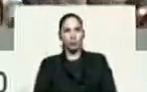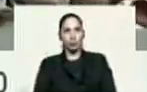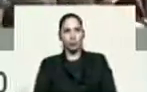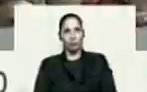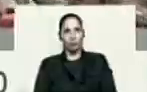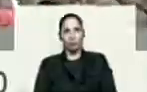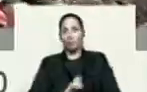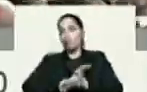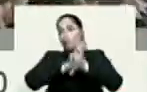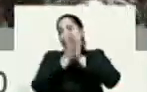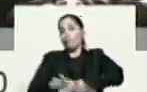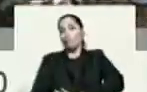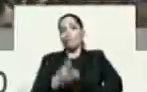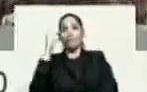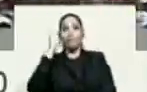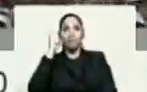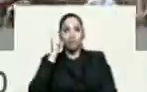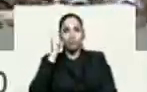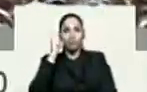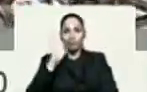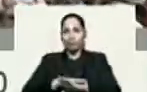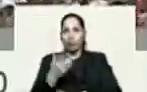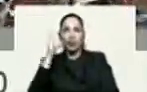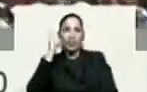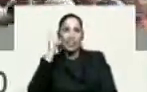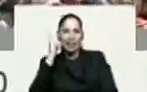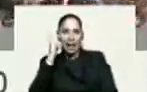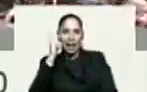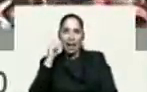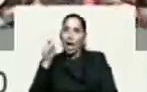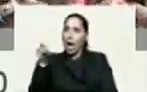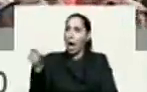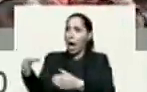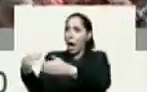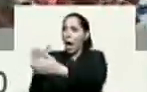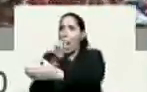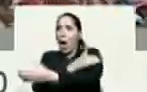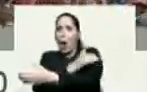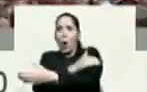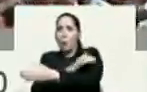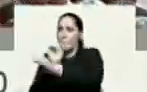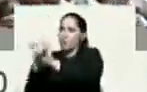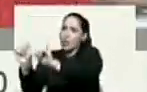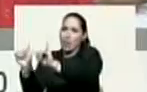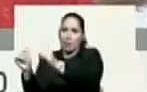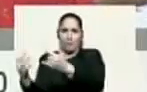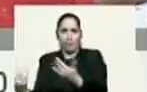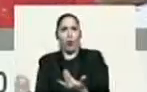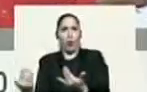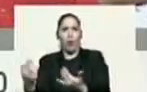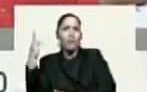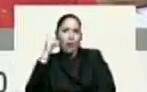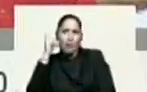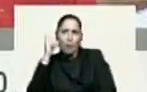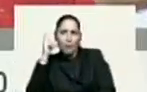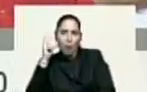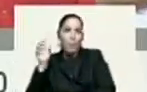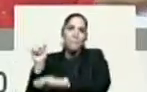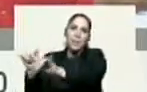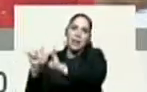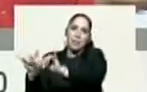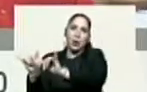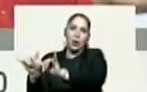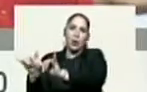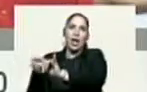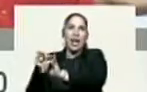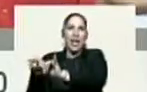Se les acabó el tic-tac, porque el tic-tac era para ellos. En verdad el tic-tac era para ellos. De